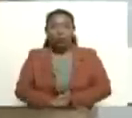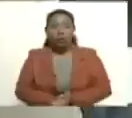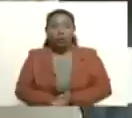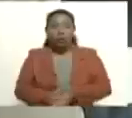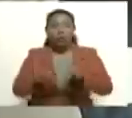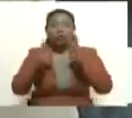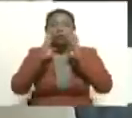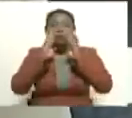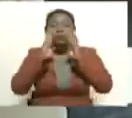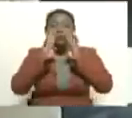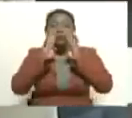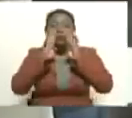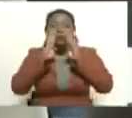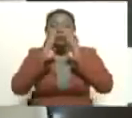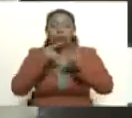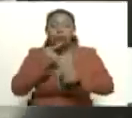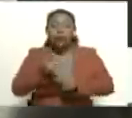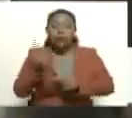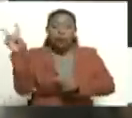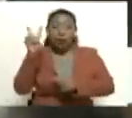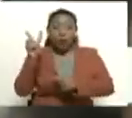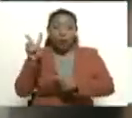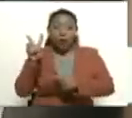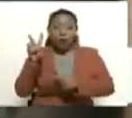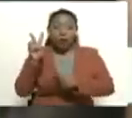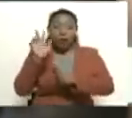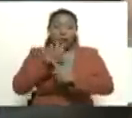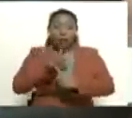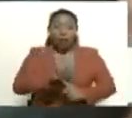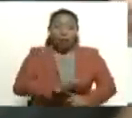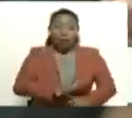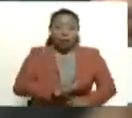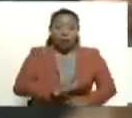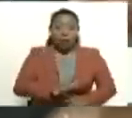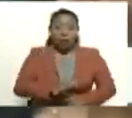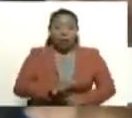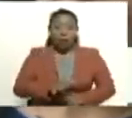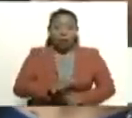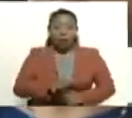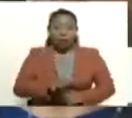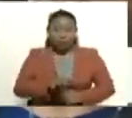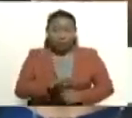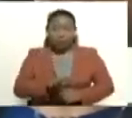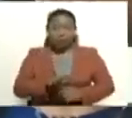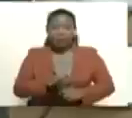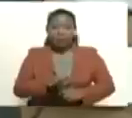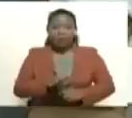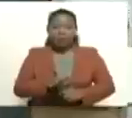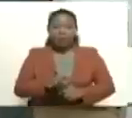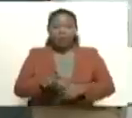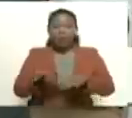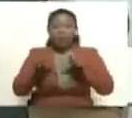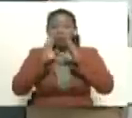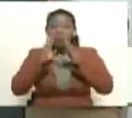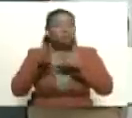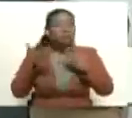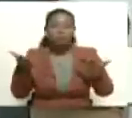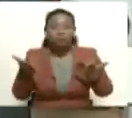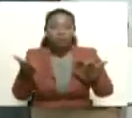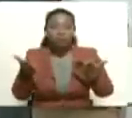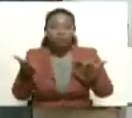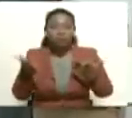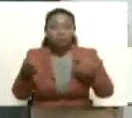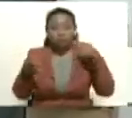confesó que llevó a Venezuela al borde del colapso, está confesando que por la